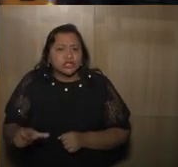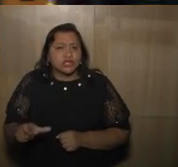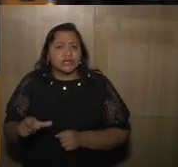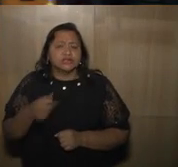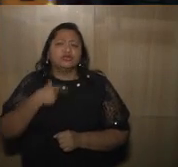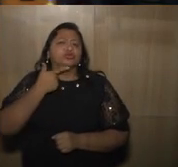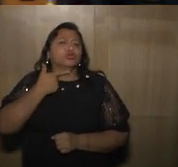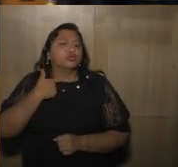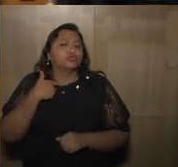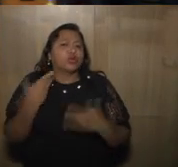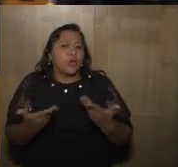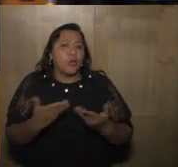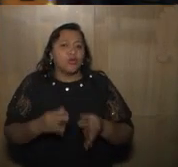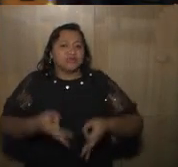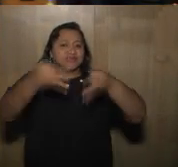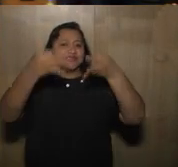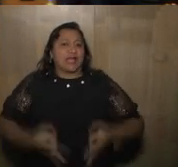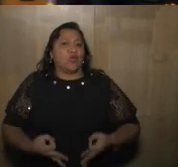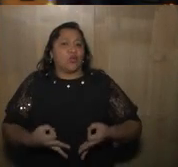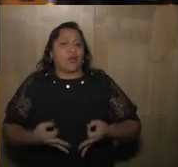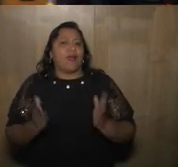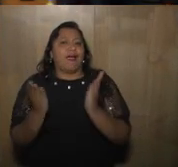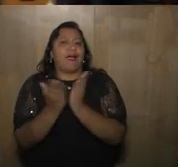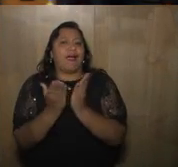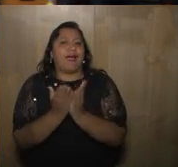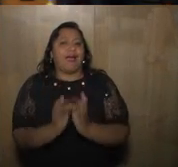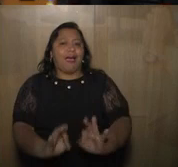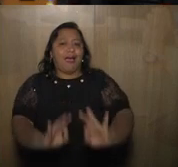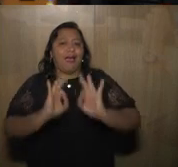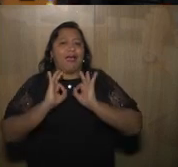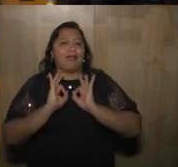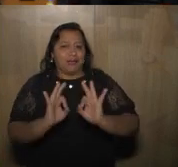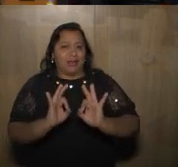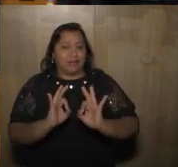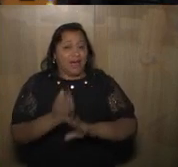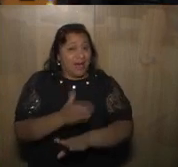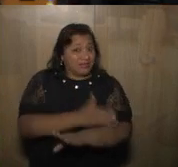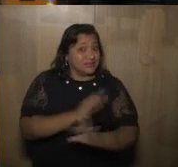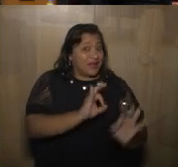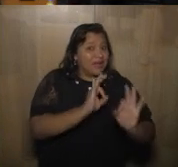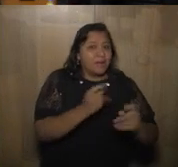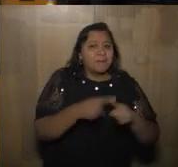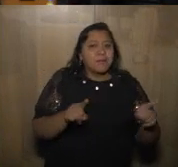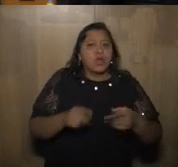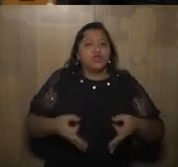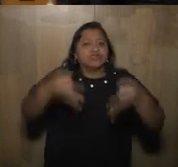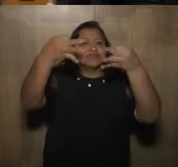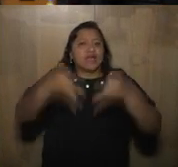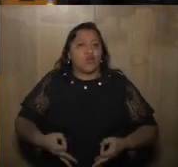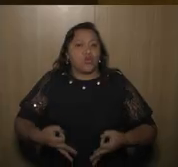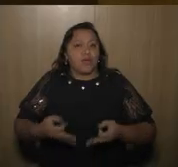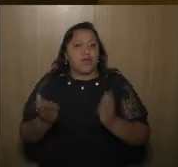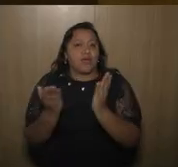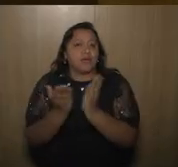nos gusta hablar mucho de aseguramiento de la calidad, antes que garantía de la calidad. Sin embargo, acá es muy importante saber nuevos